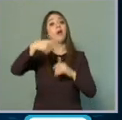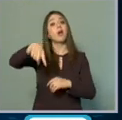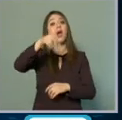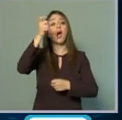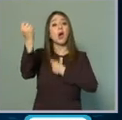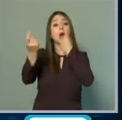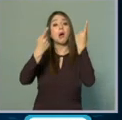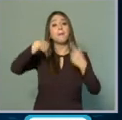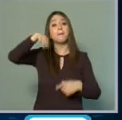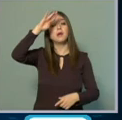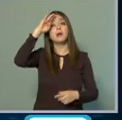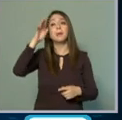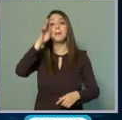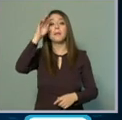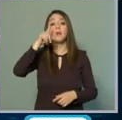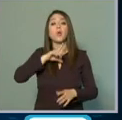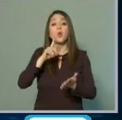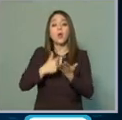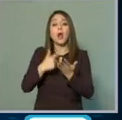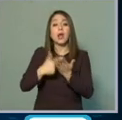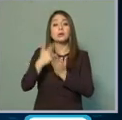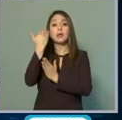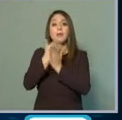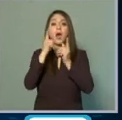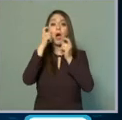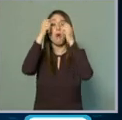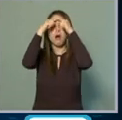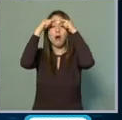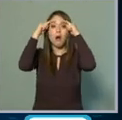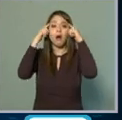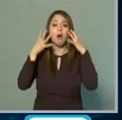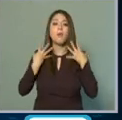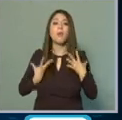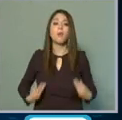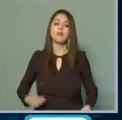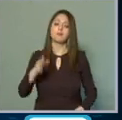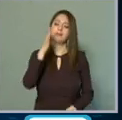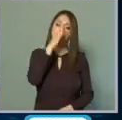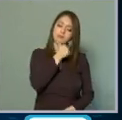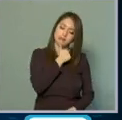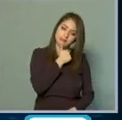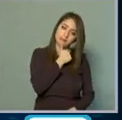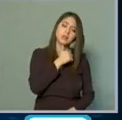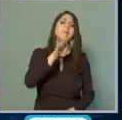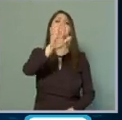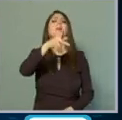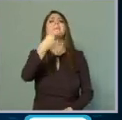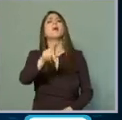estado hablando del peso saludable. ¿Cómo sabemos cuál es nuestro peso saludable? Excelente, muy bien.